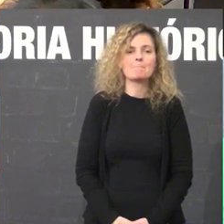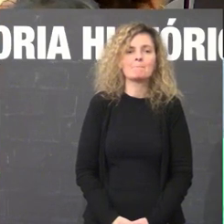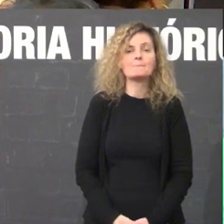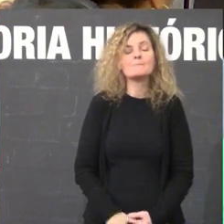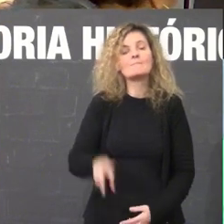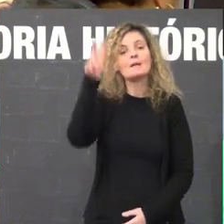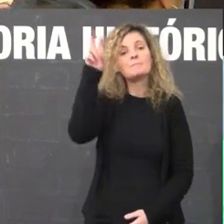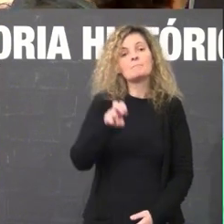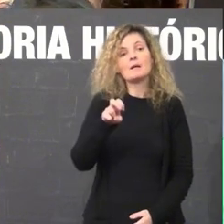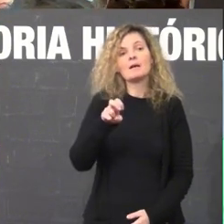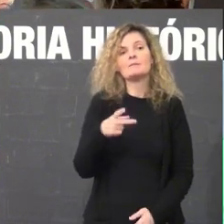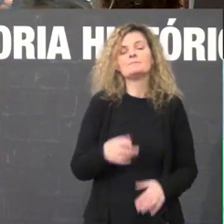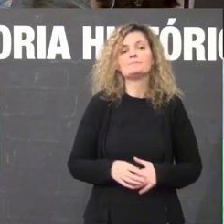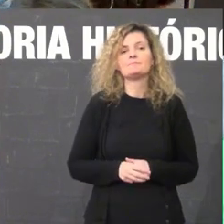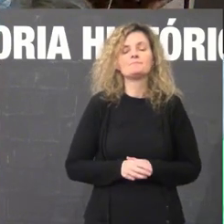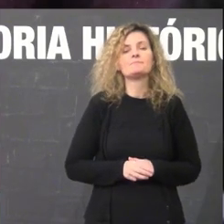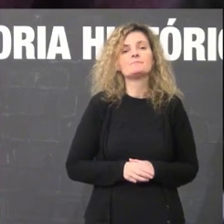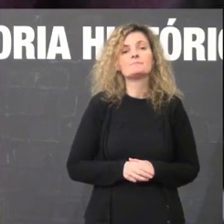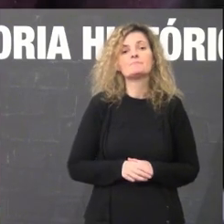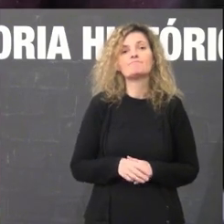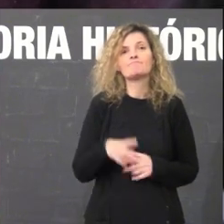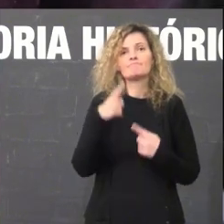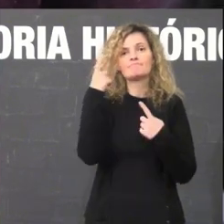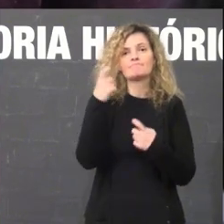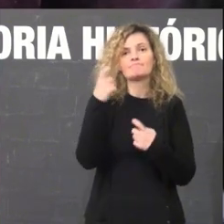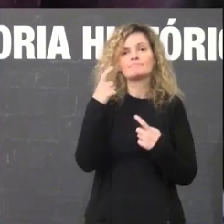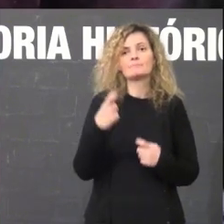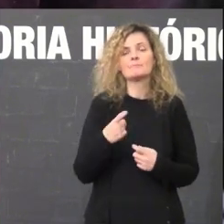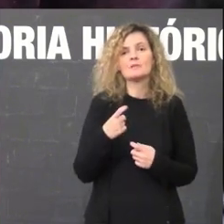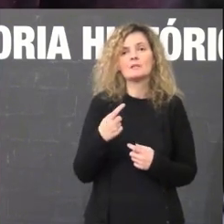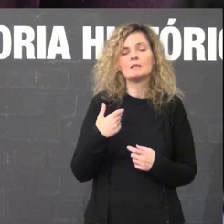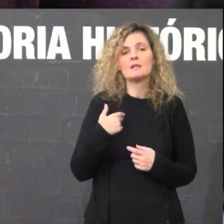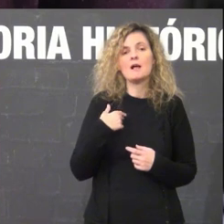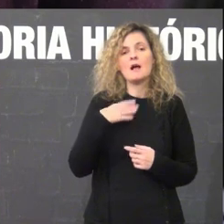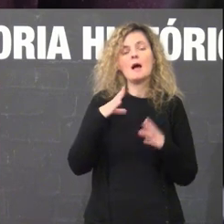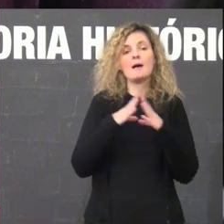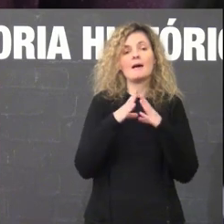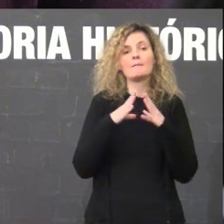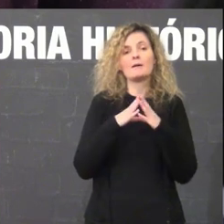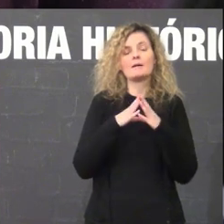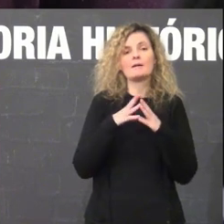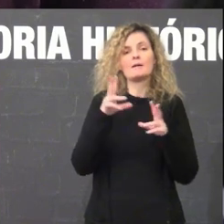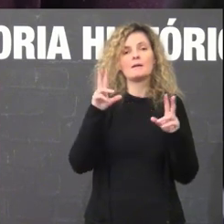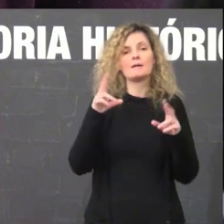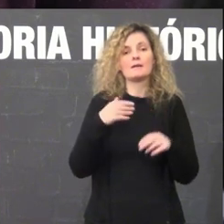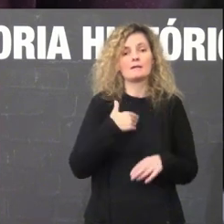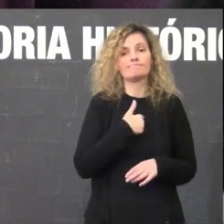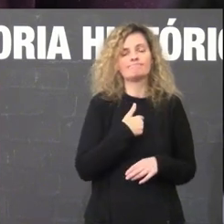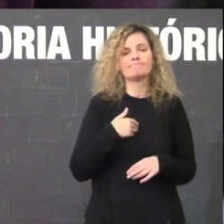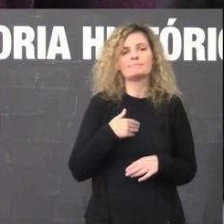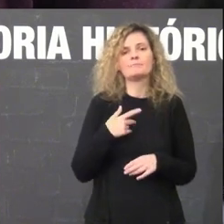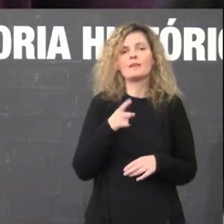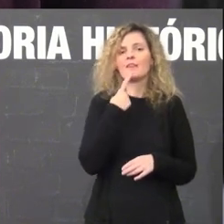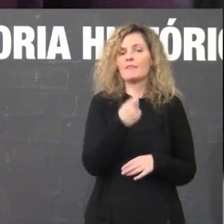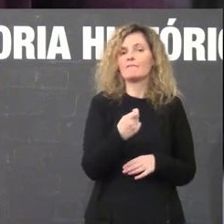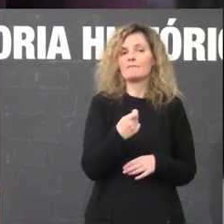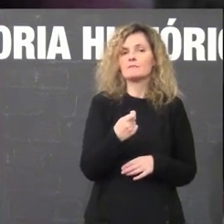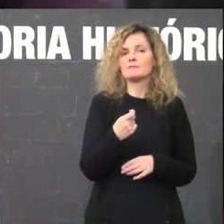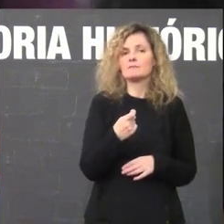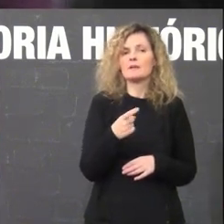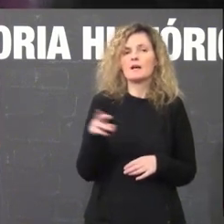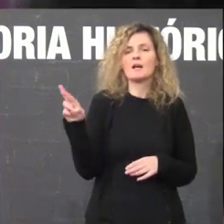vale Bueno sobre sobre su pregunta sobre el papel de la iglesia en que sea difícil